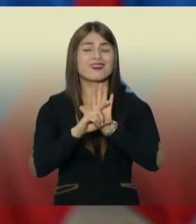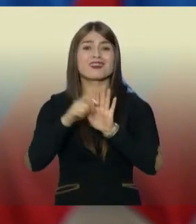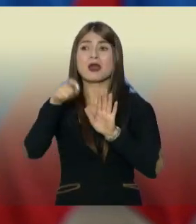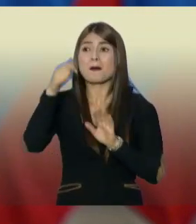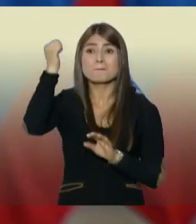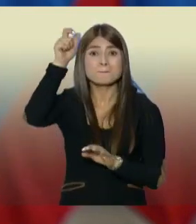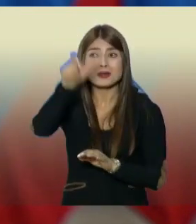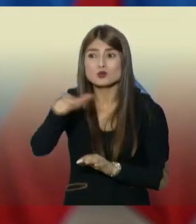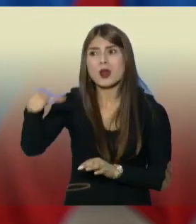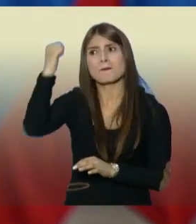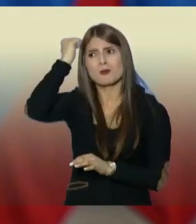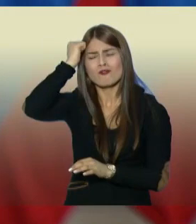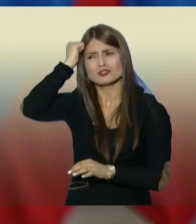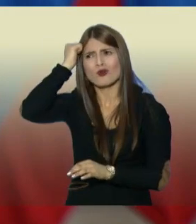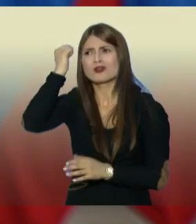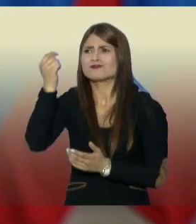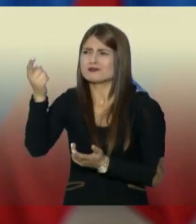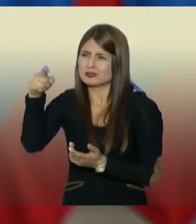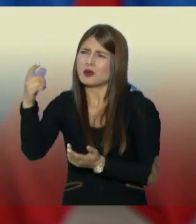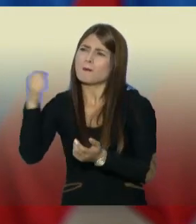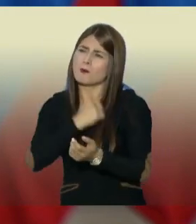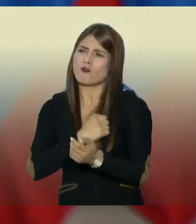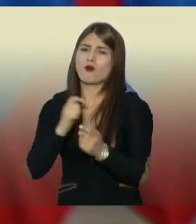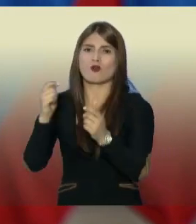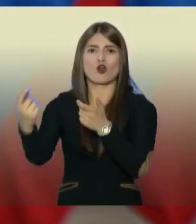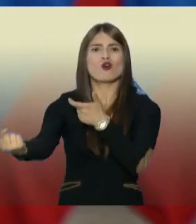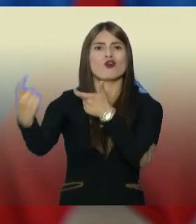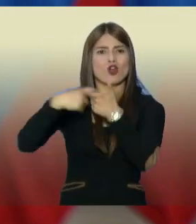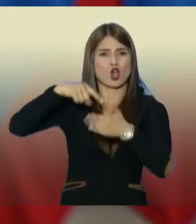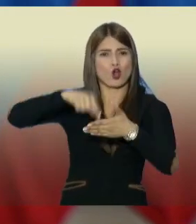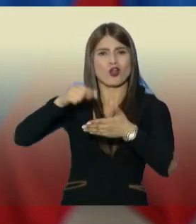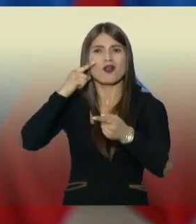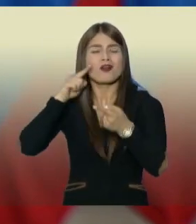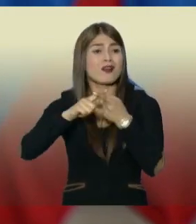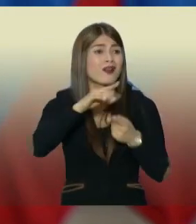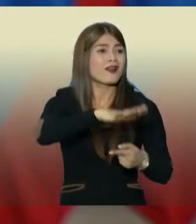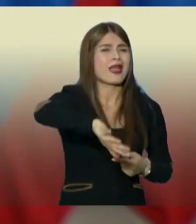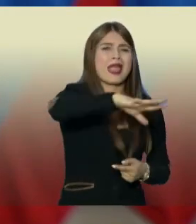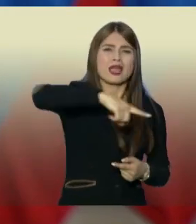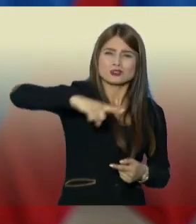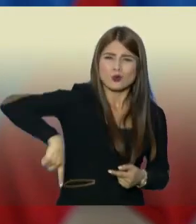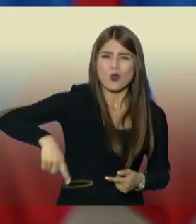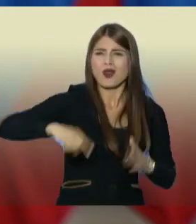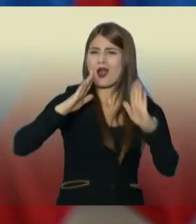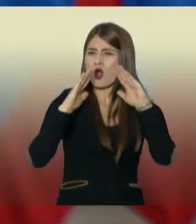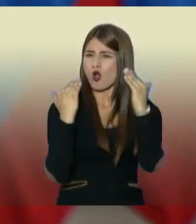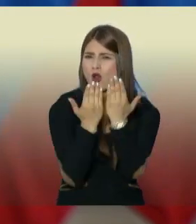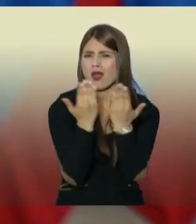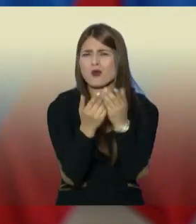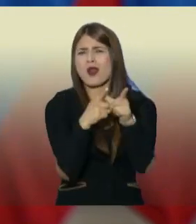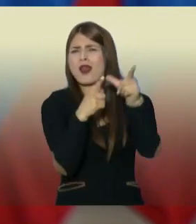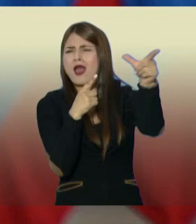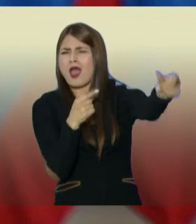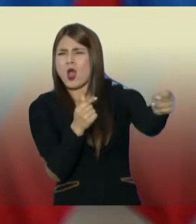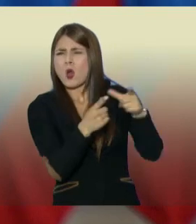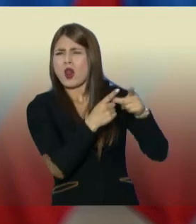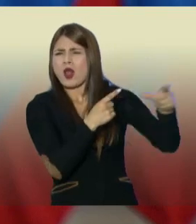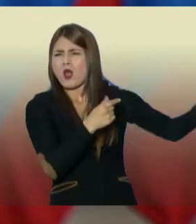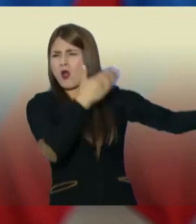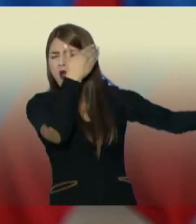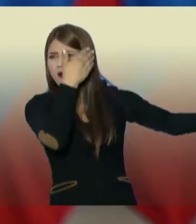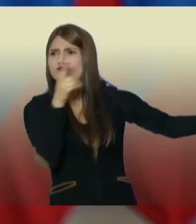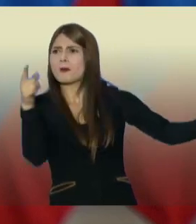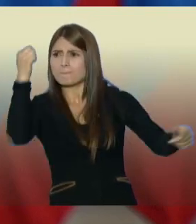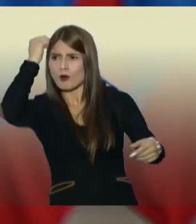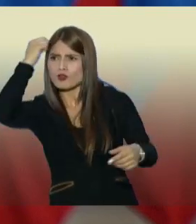antes no podían llegar en fin hemos avanzado de otro lado